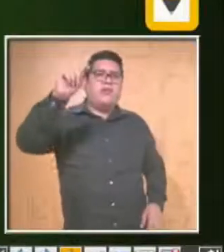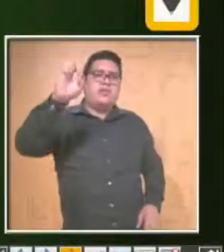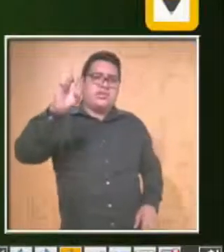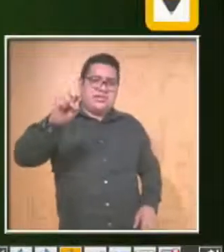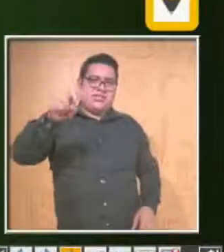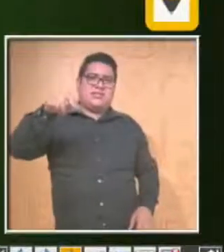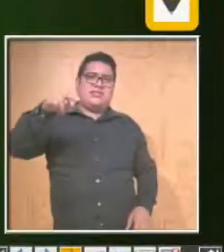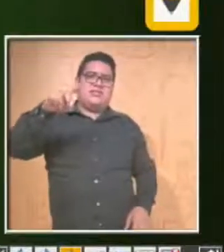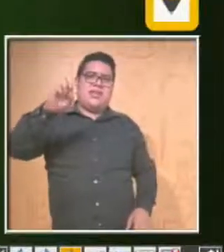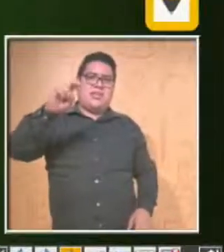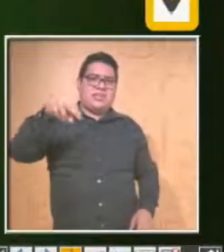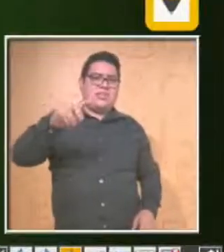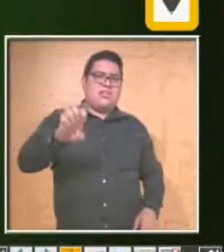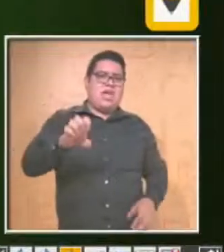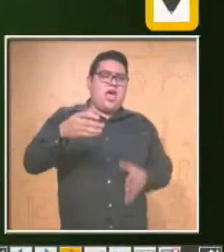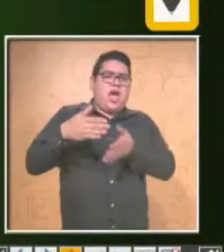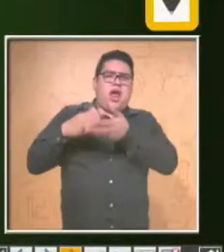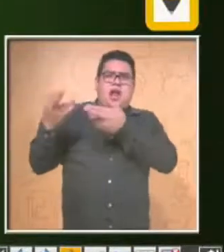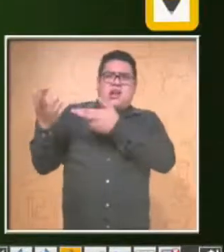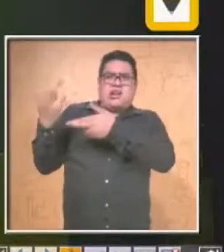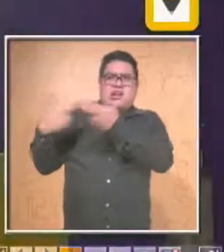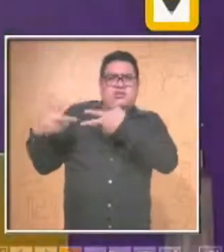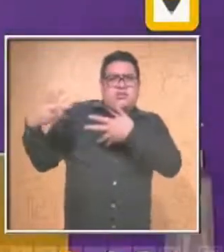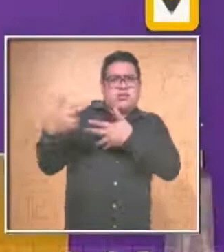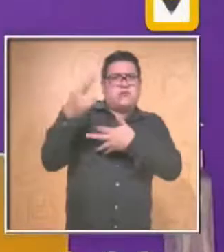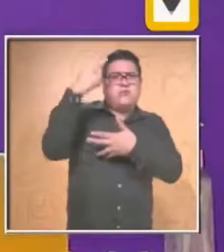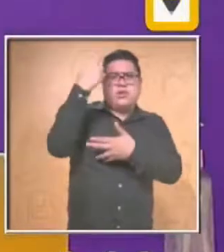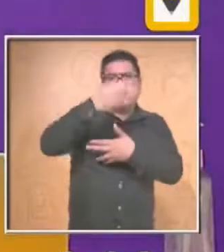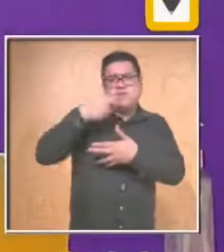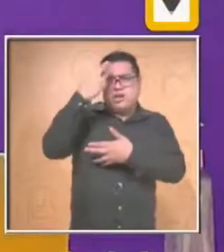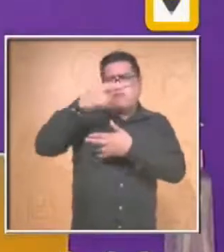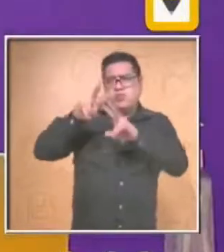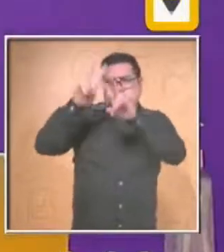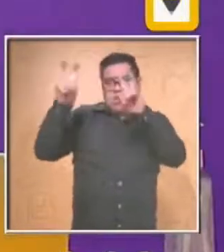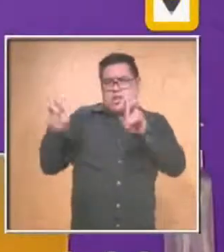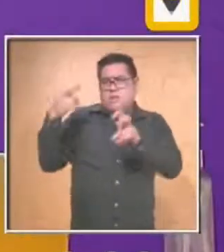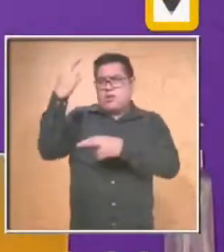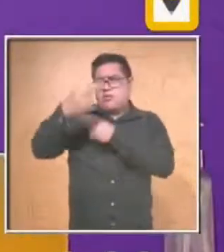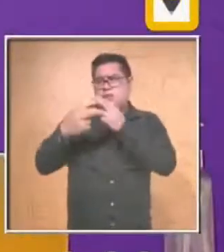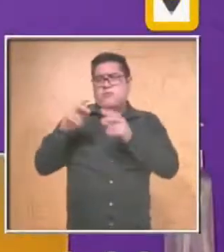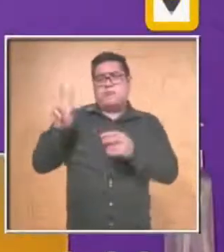revisaremos un poco más de esta temática y un par de